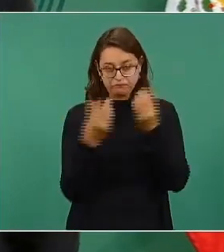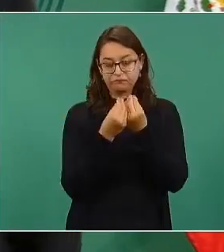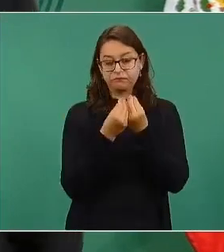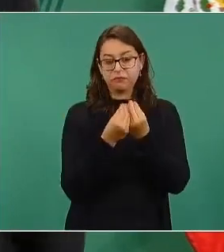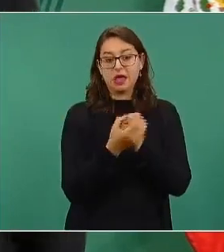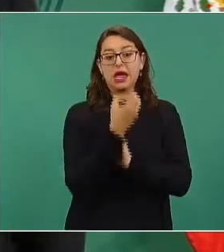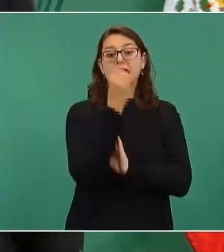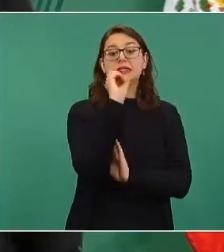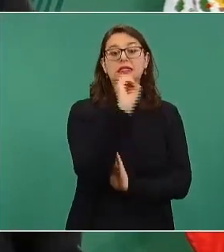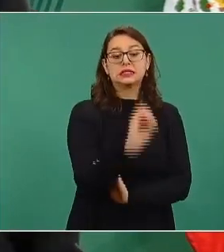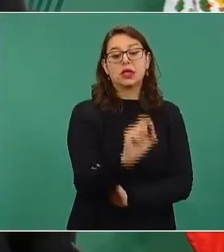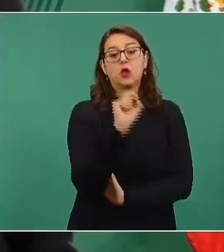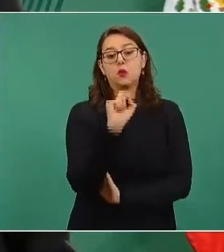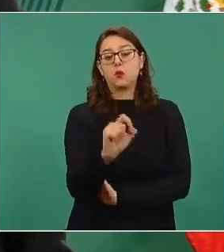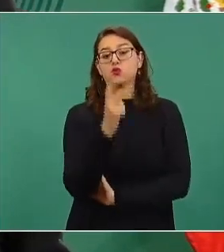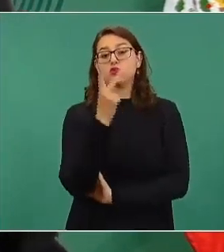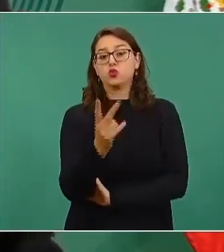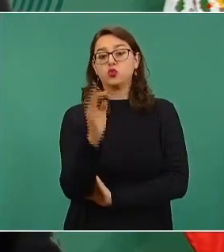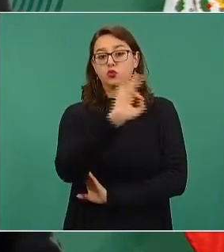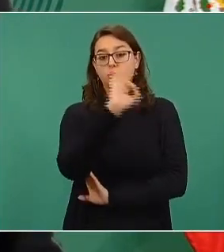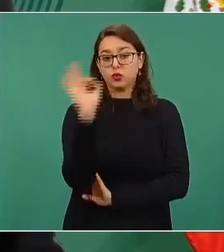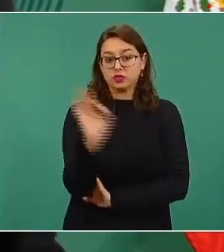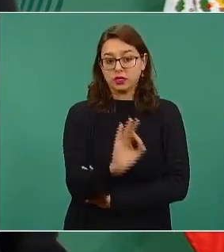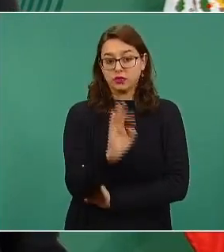el 0.2%